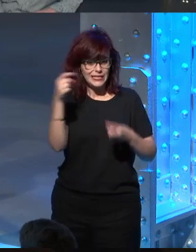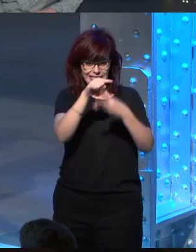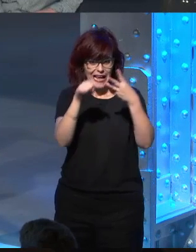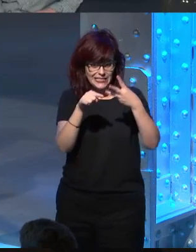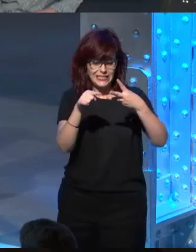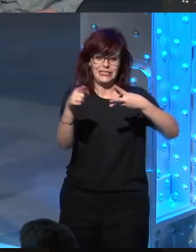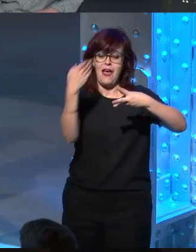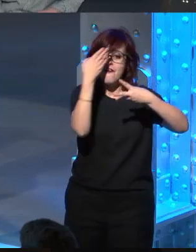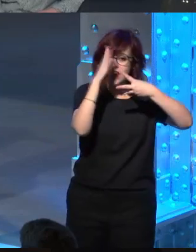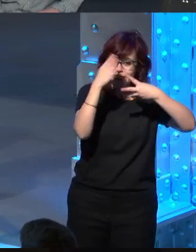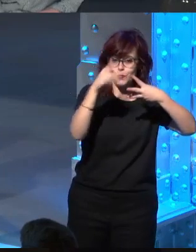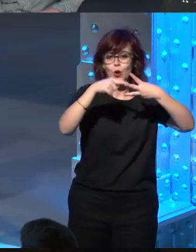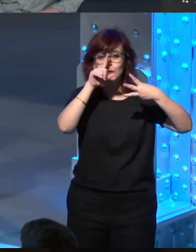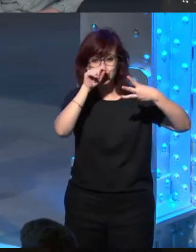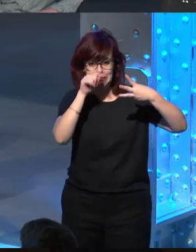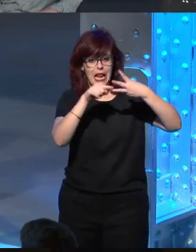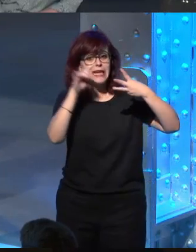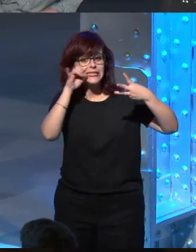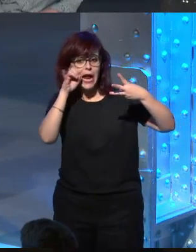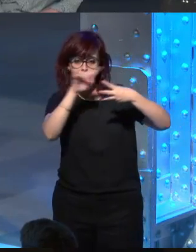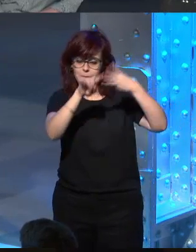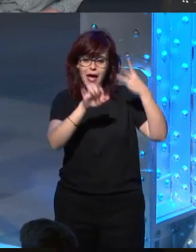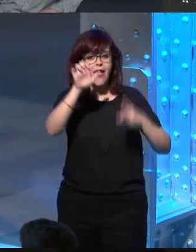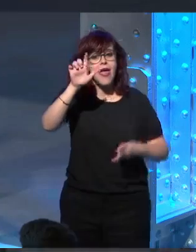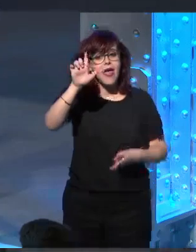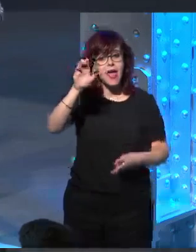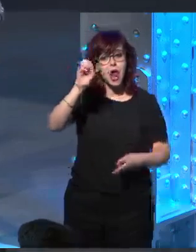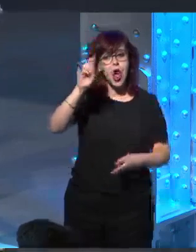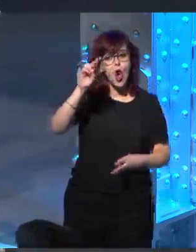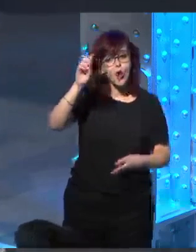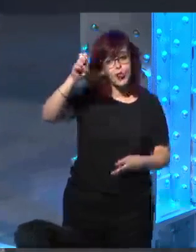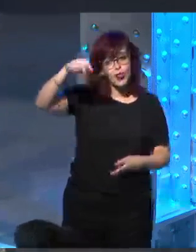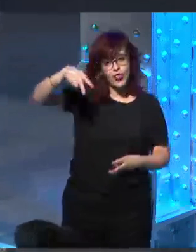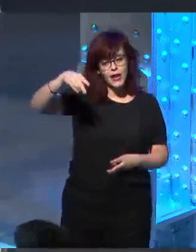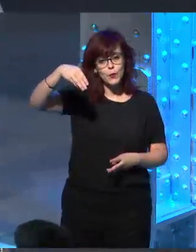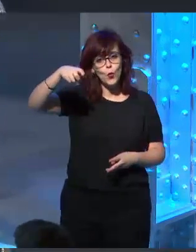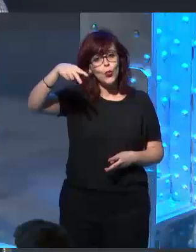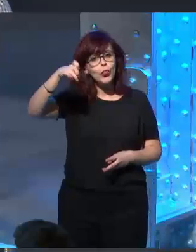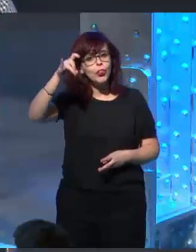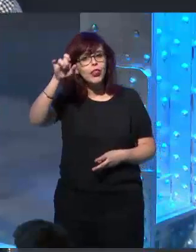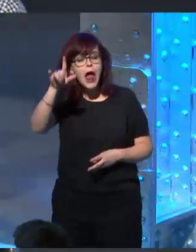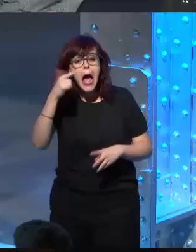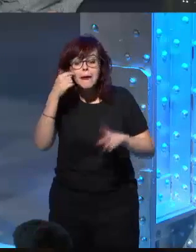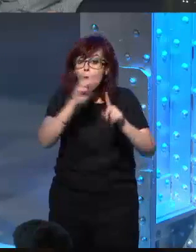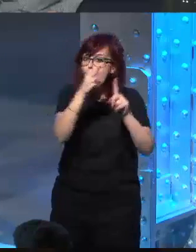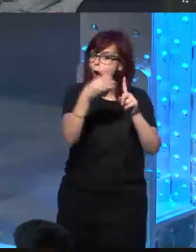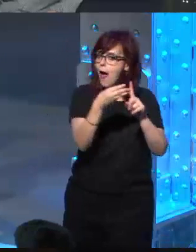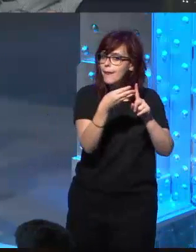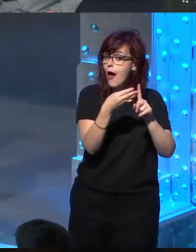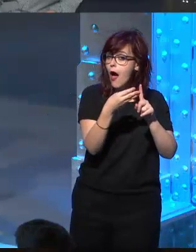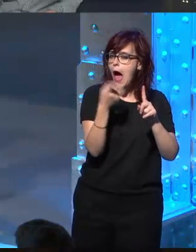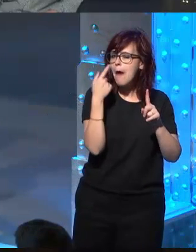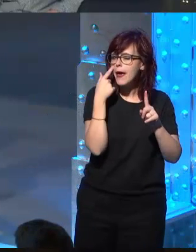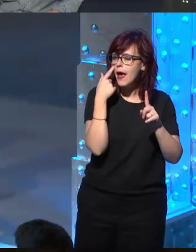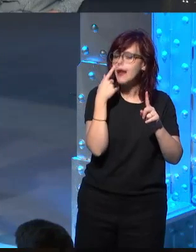somos El Orden Mundial, es decir, muy originales en cuanto a nombres tampoco Muy bien, somos... porque si se recuerda, Claro, y luego tenéis una página web que déjame que adivine cómo se llama. Sí,